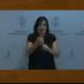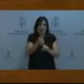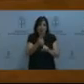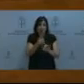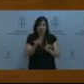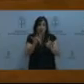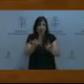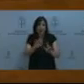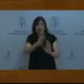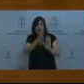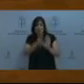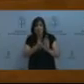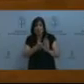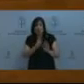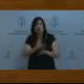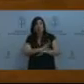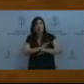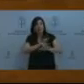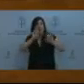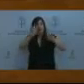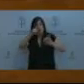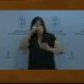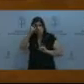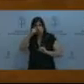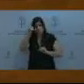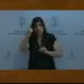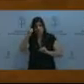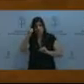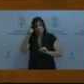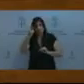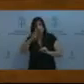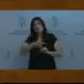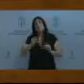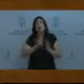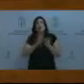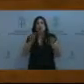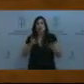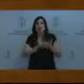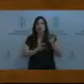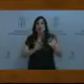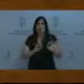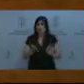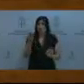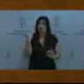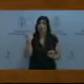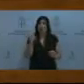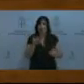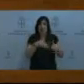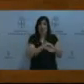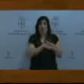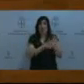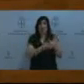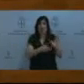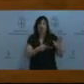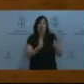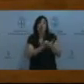Educación y Cultura va a publicar un folleto específico. Ayer mismo estaba la imprenta, yo tengo aquí hoy un borrador, pues un folleto